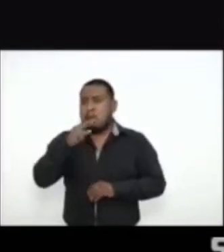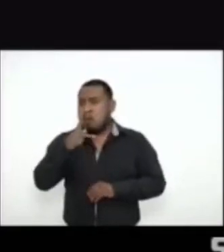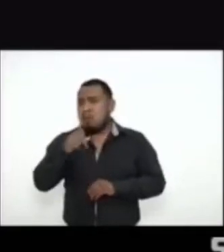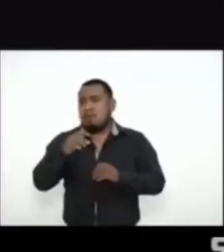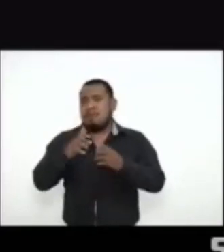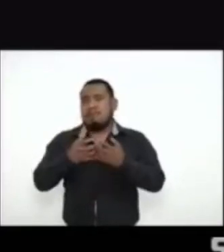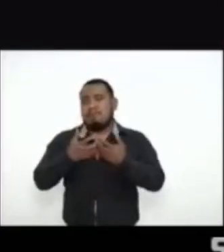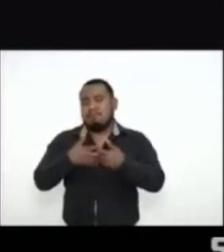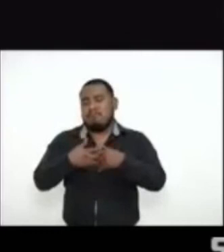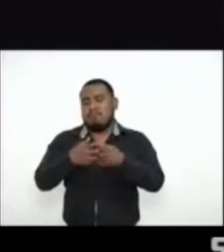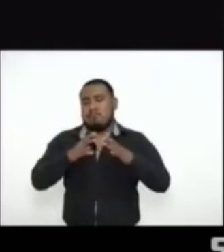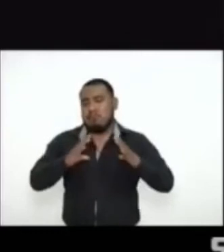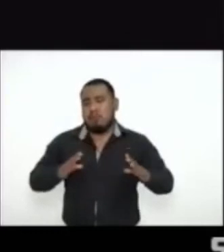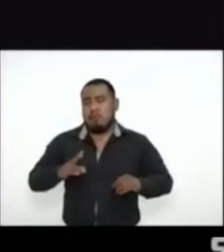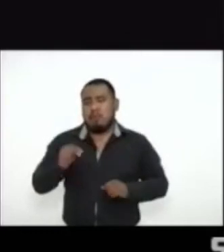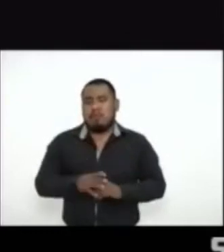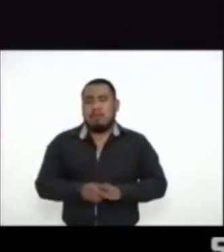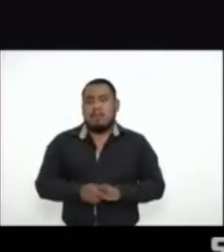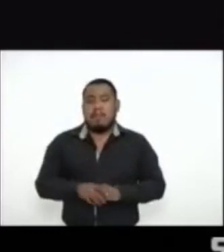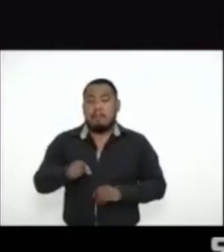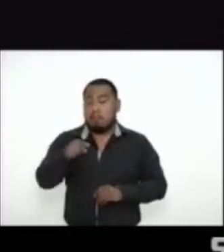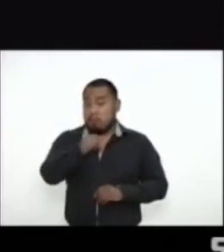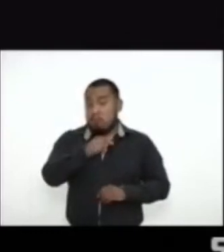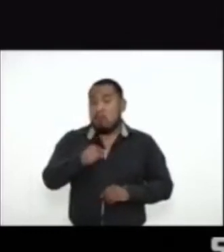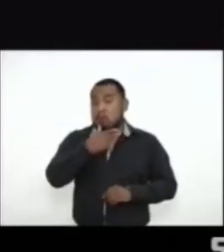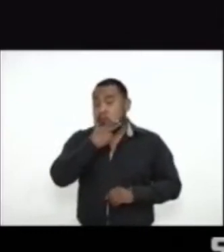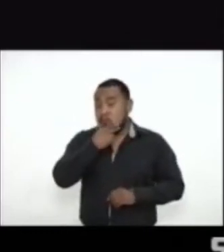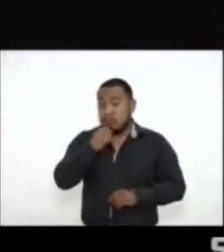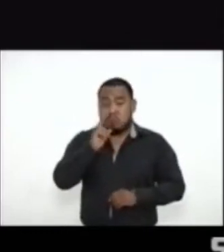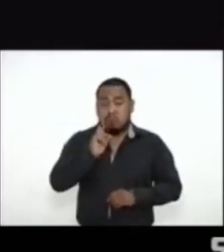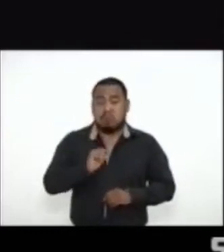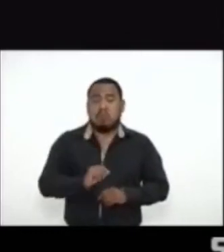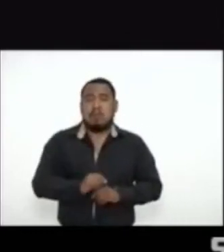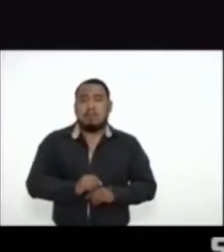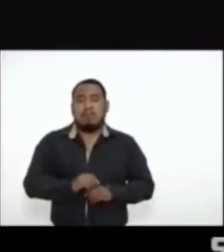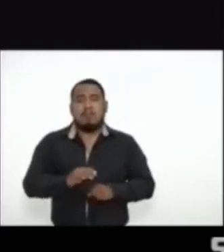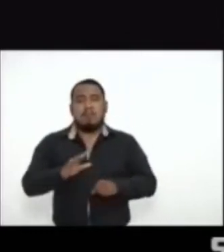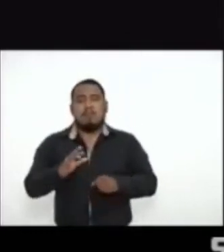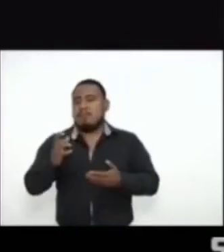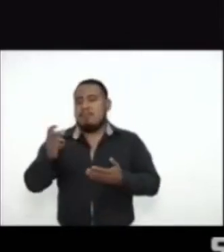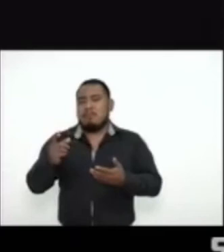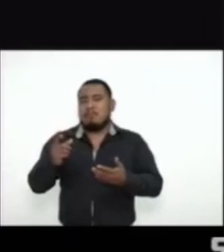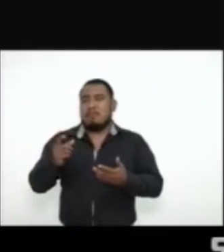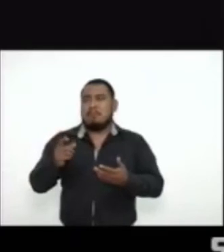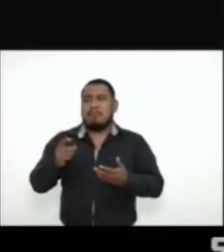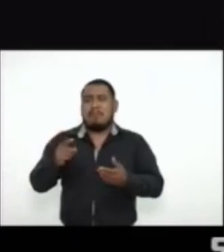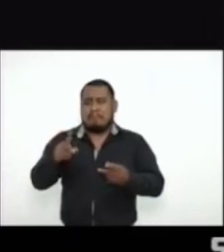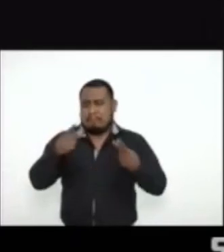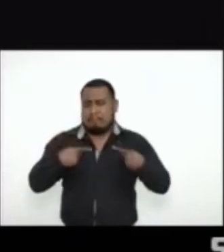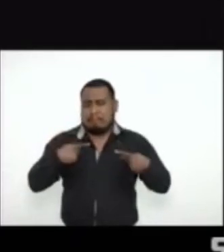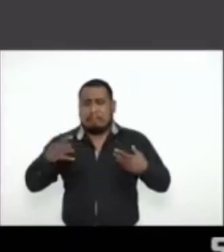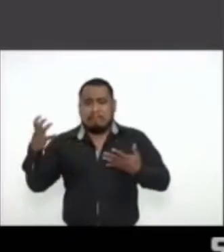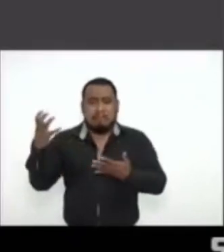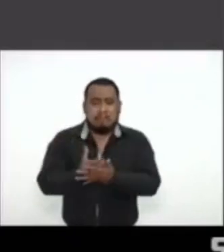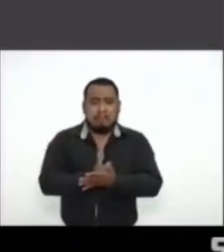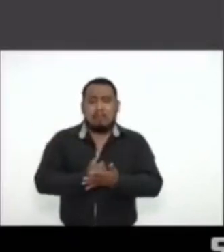funcionamiento. Somos la especie ganadora. Los que estamos todavía en este plano somos aquellas personas